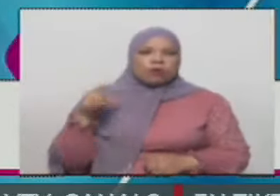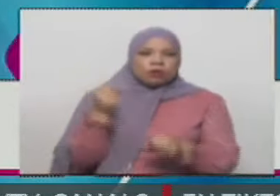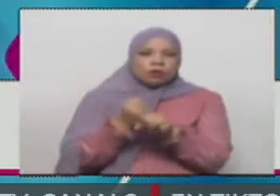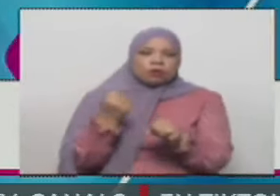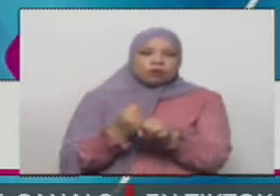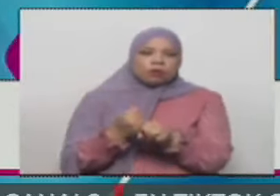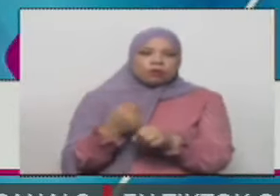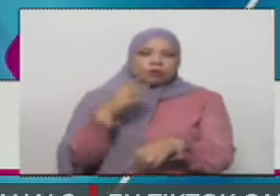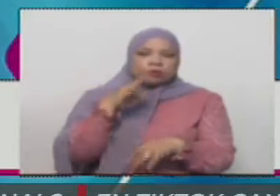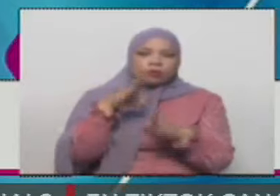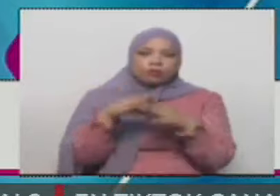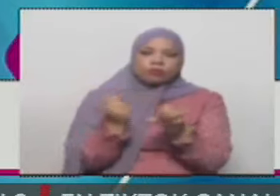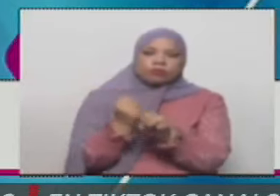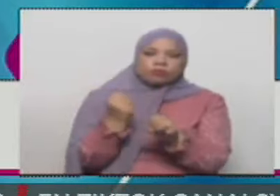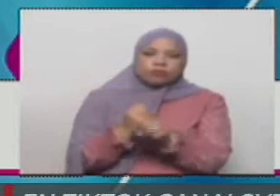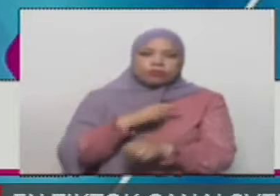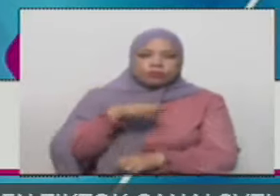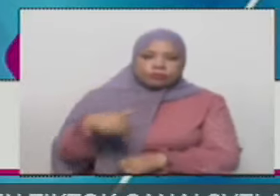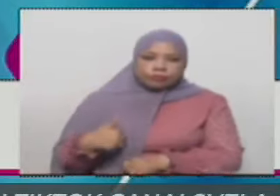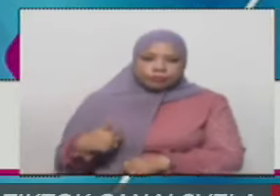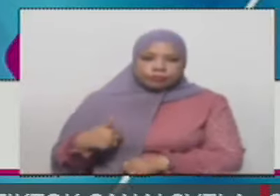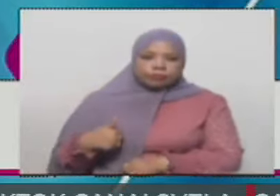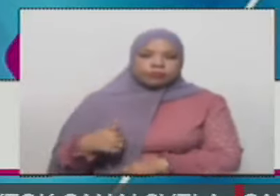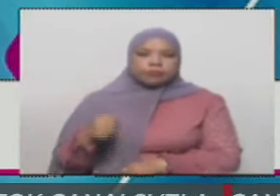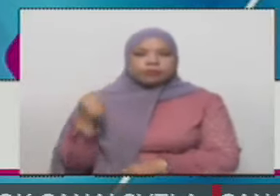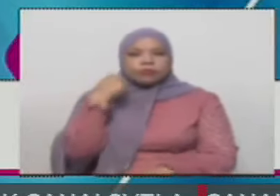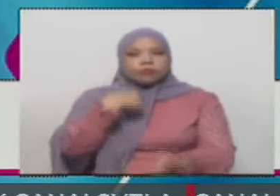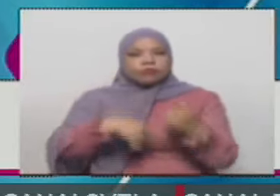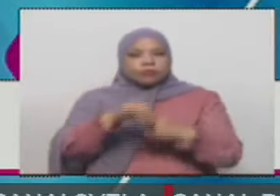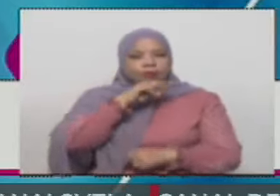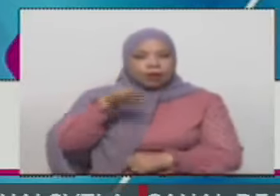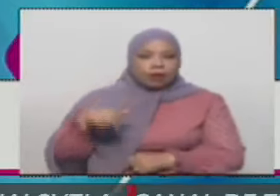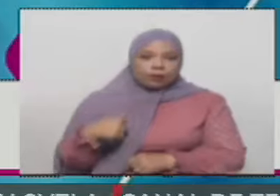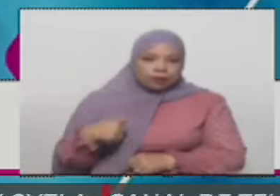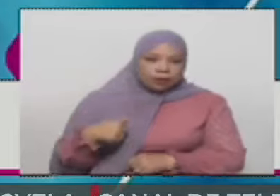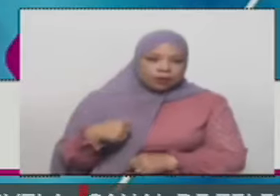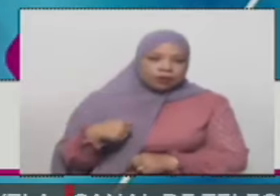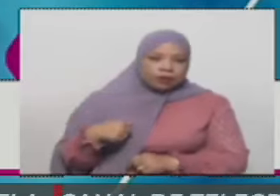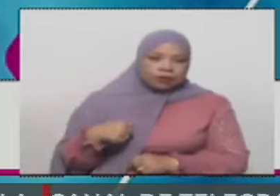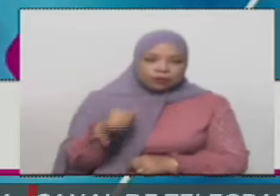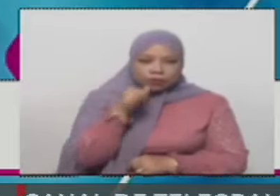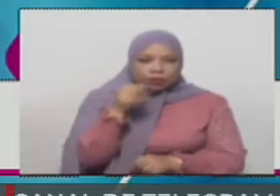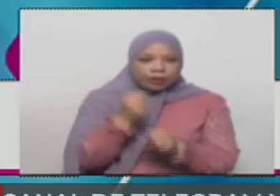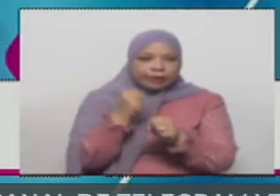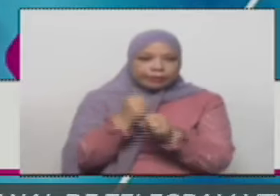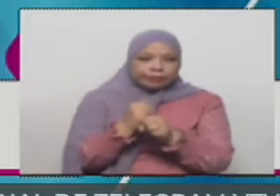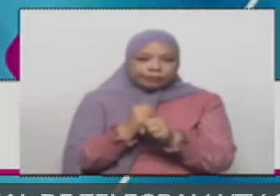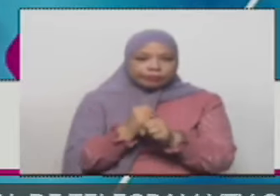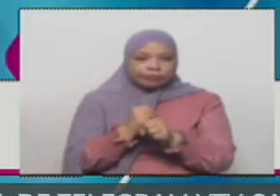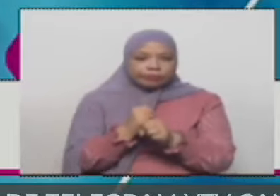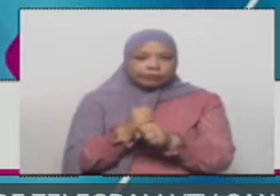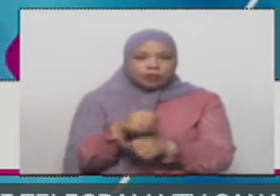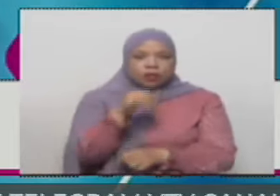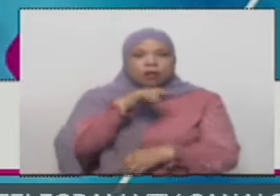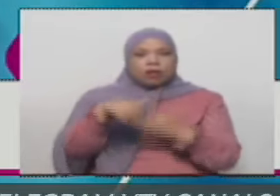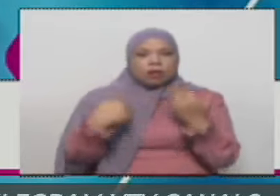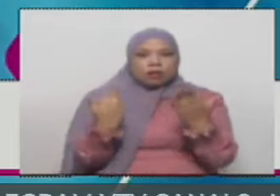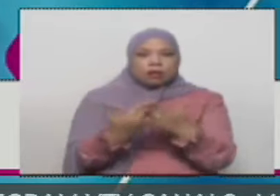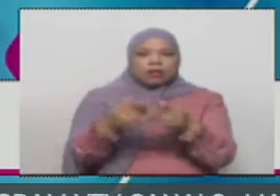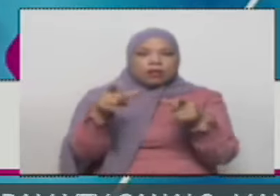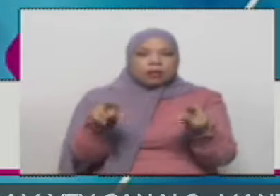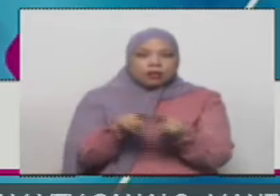para que solo tengamos las emociones que ellos nos impregnan por aquí. Es una tremenda batalla. Por eso es que yo he